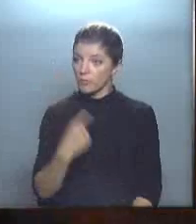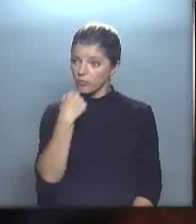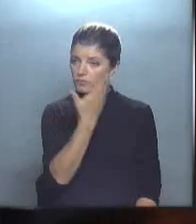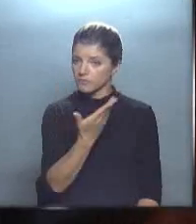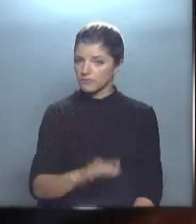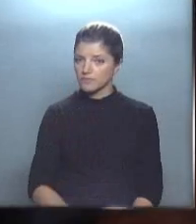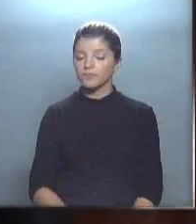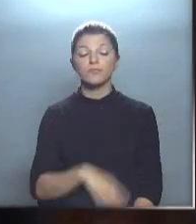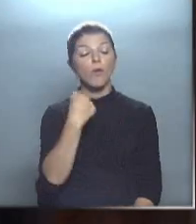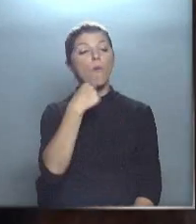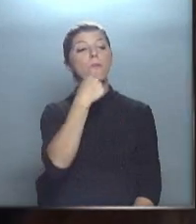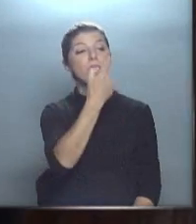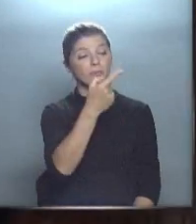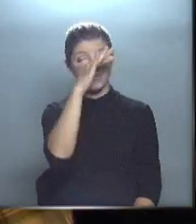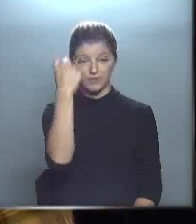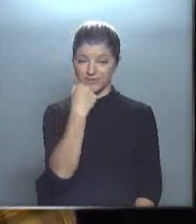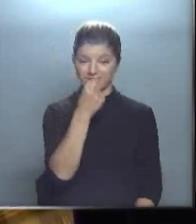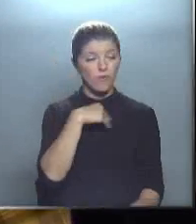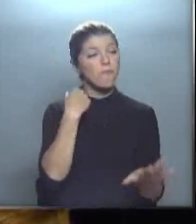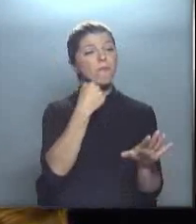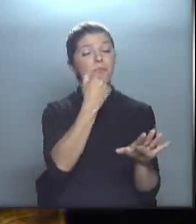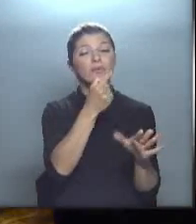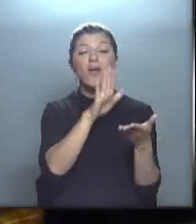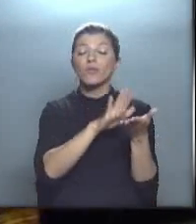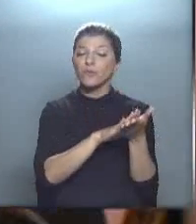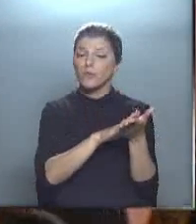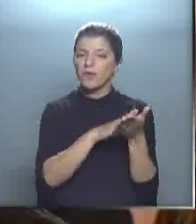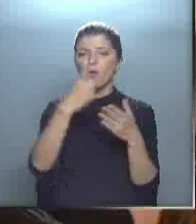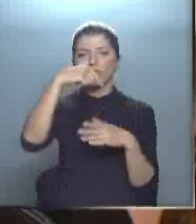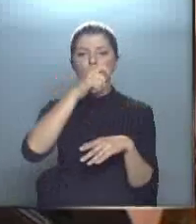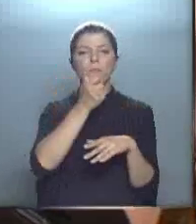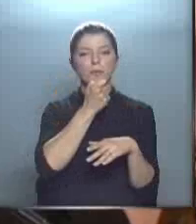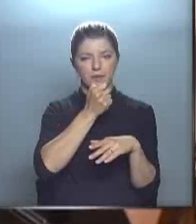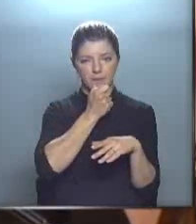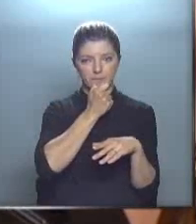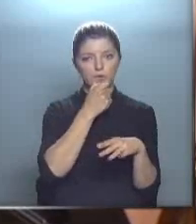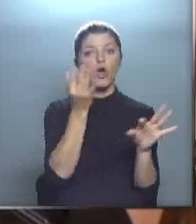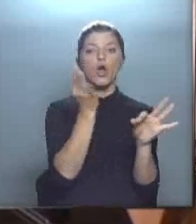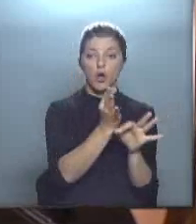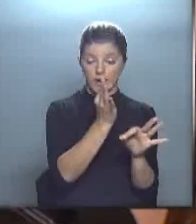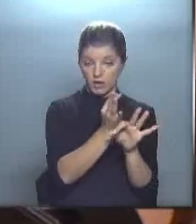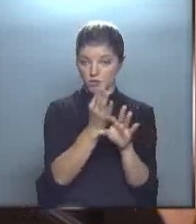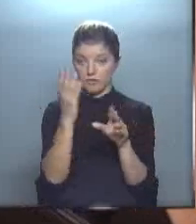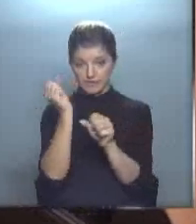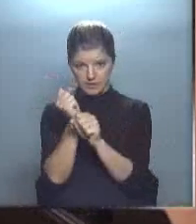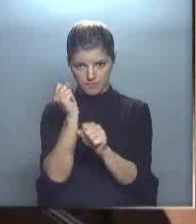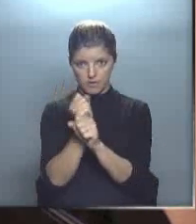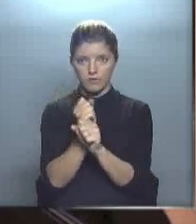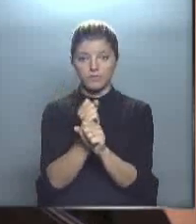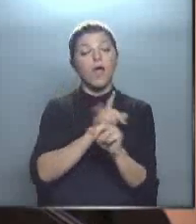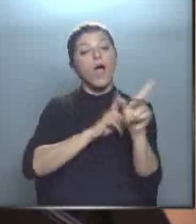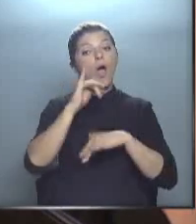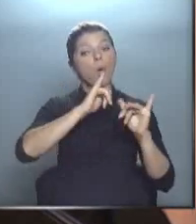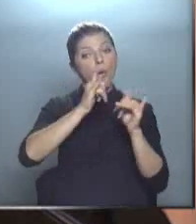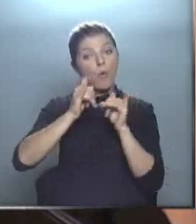¿Sí? No, yo les quería preguntar, ustedes con sus amigos, sus compañeros, ¿también creen que hablando de la escuela y del trabajo, hay muchos pibes de nuestra edad